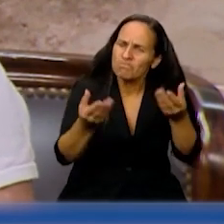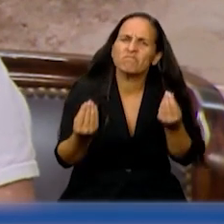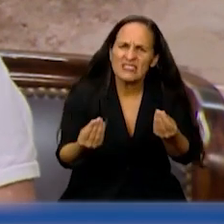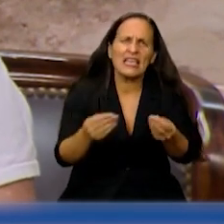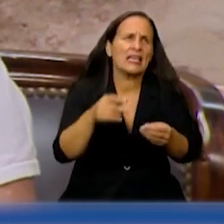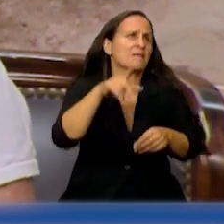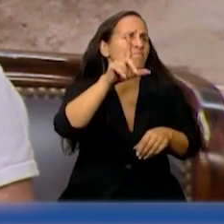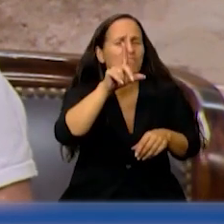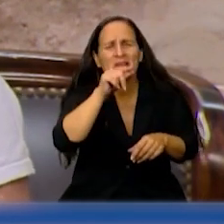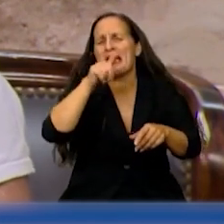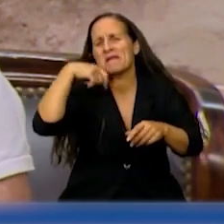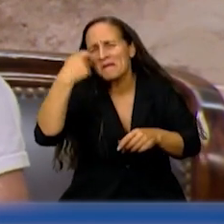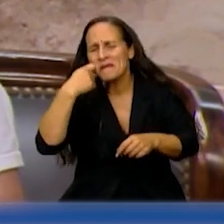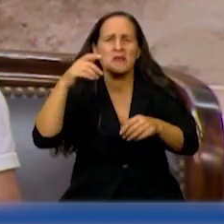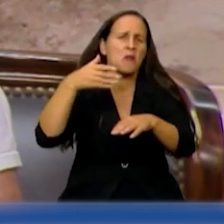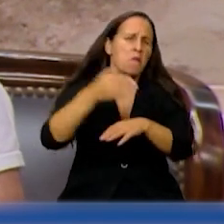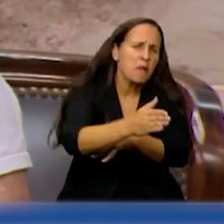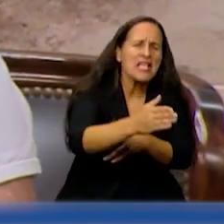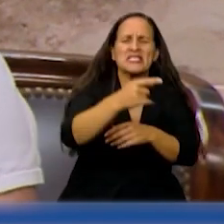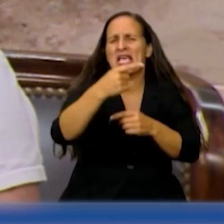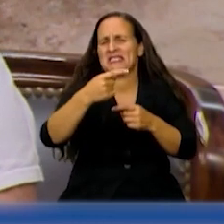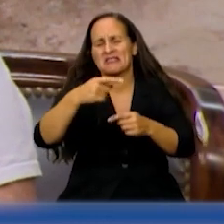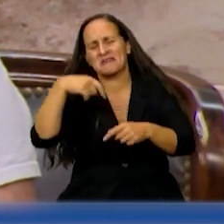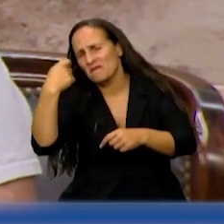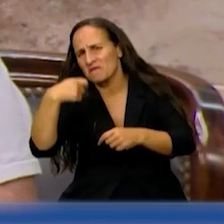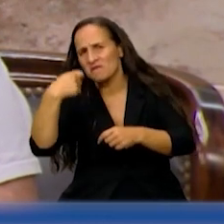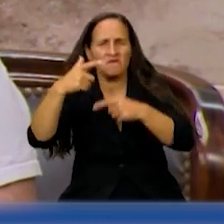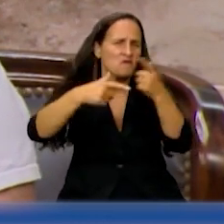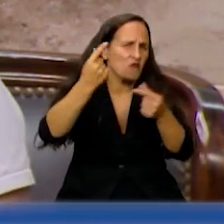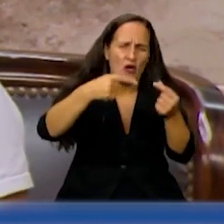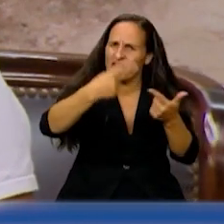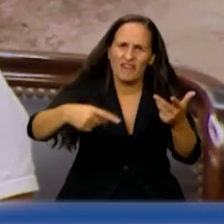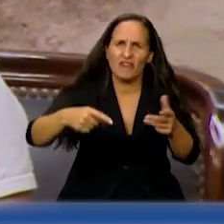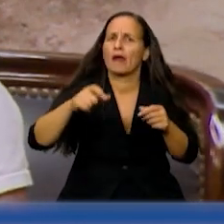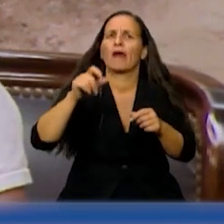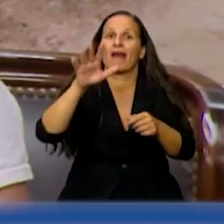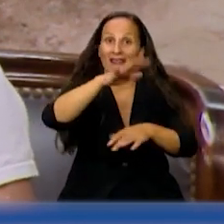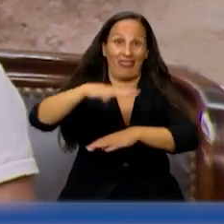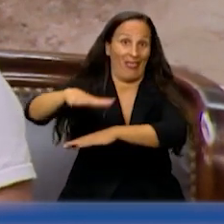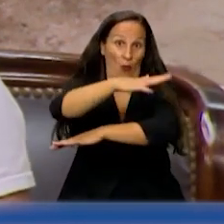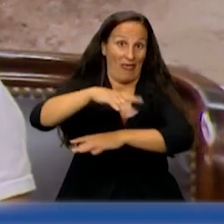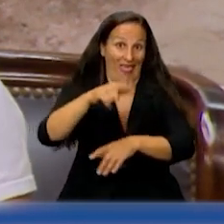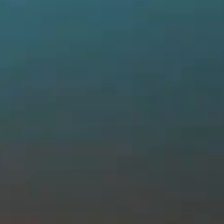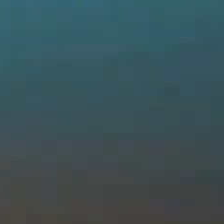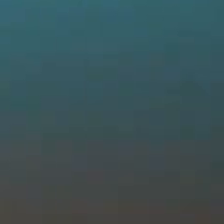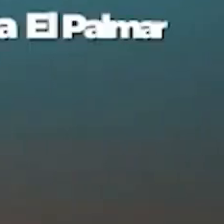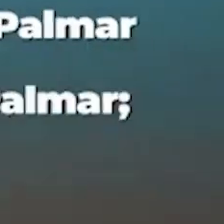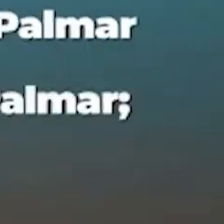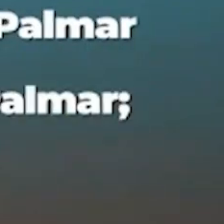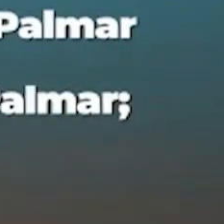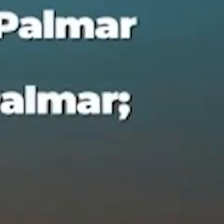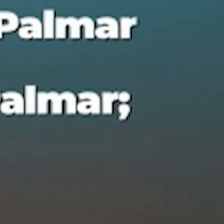miles de aves, mamíferos, reptiles, peces y flora en general que habitan en este humedal, comprendiendo